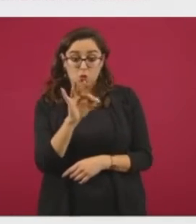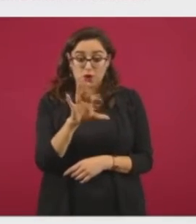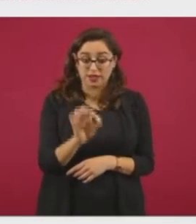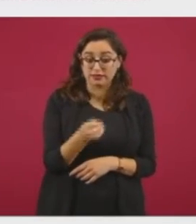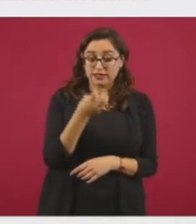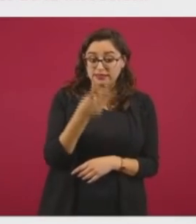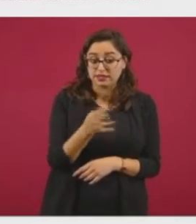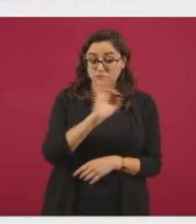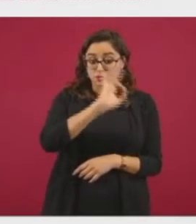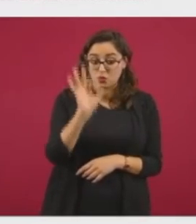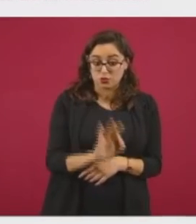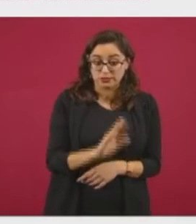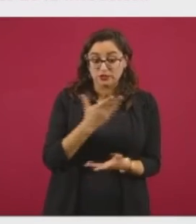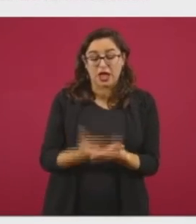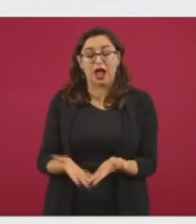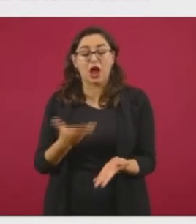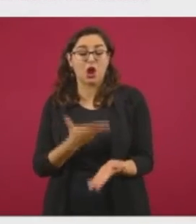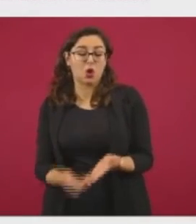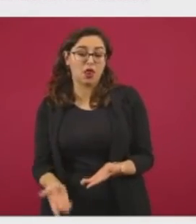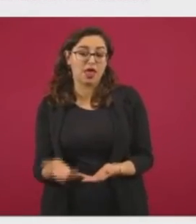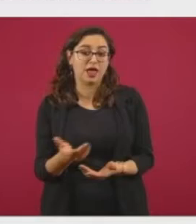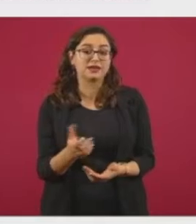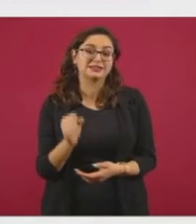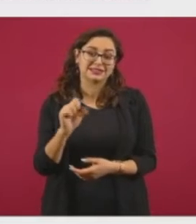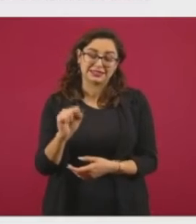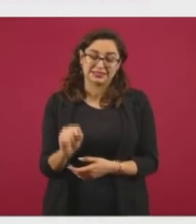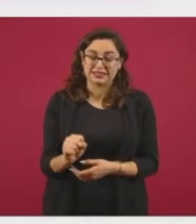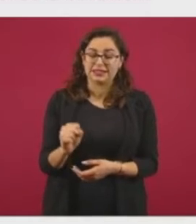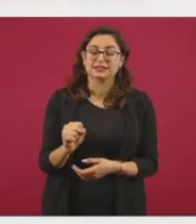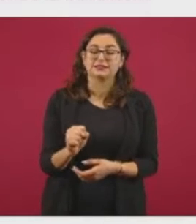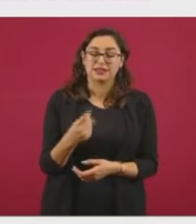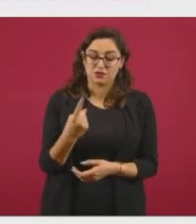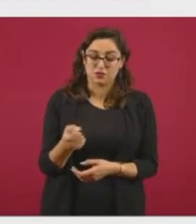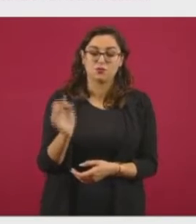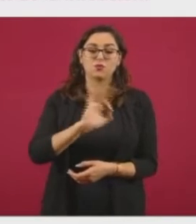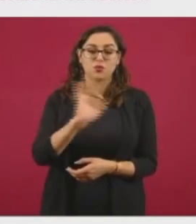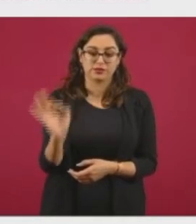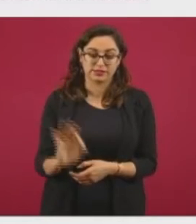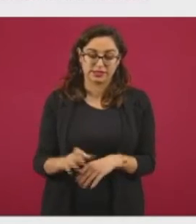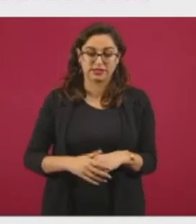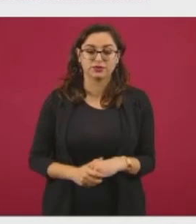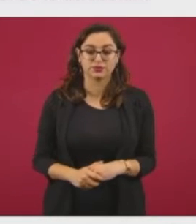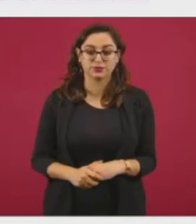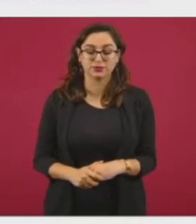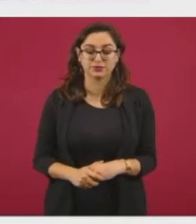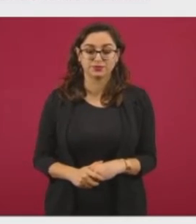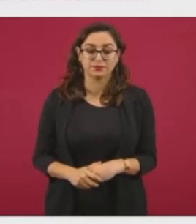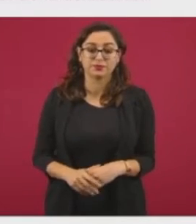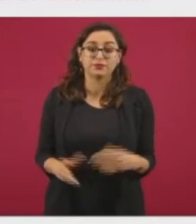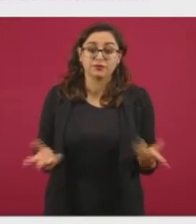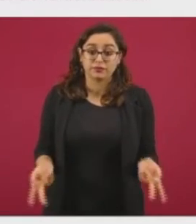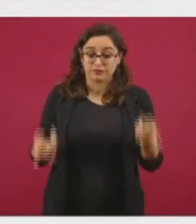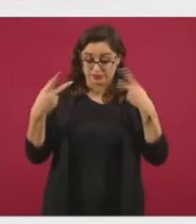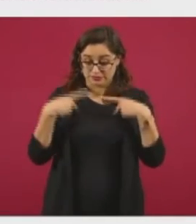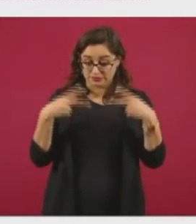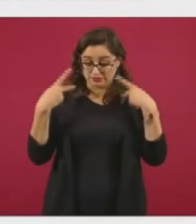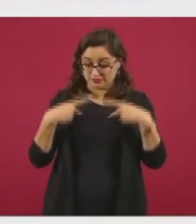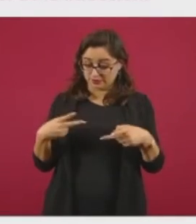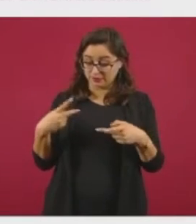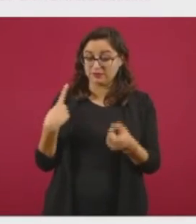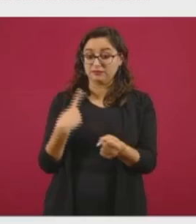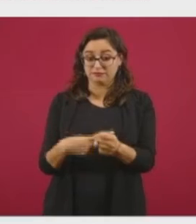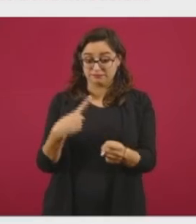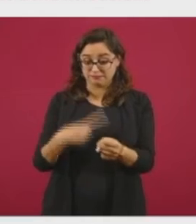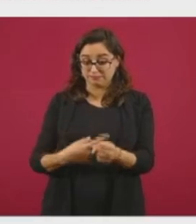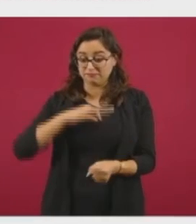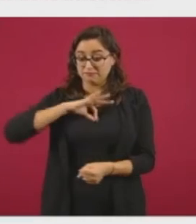en 2010 a 61% en el año 2019. Entre las personas con infección por el VIH en